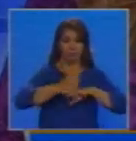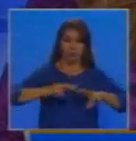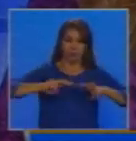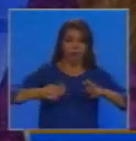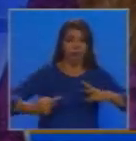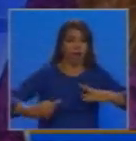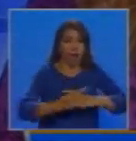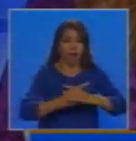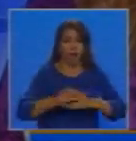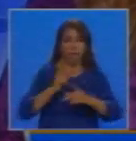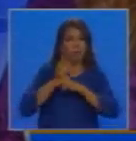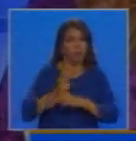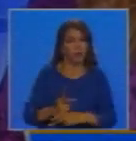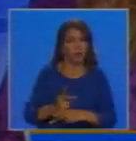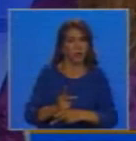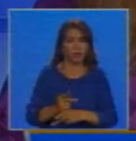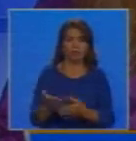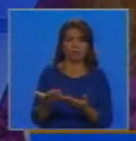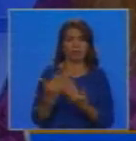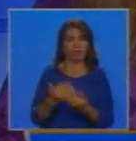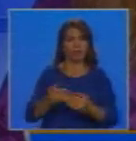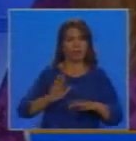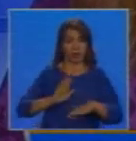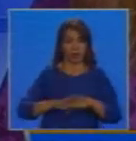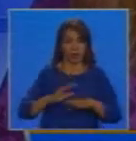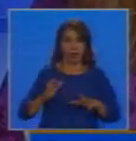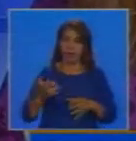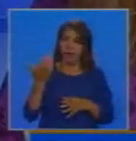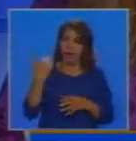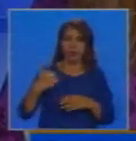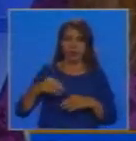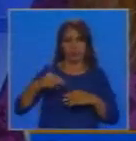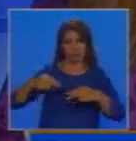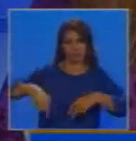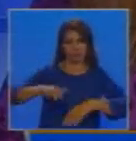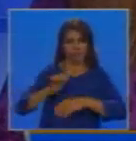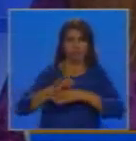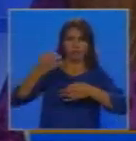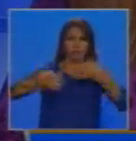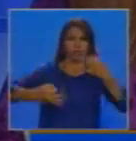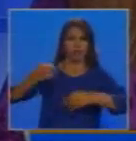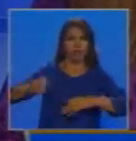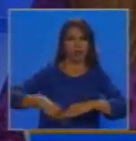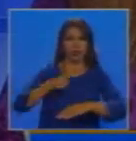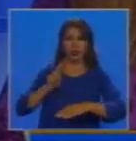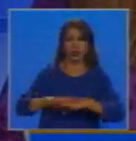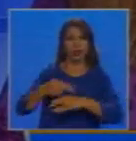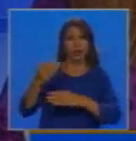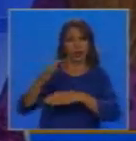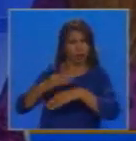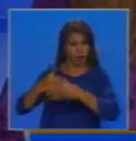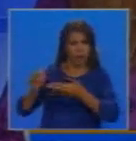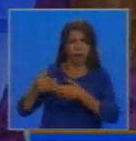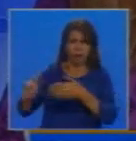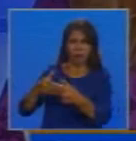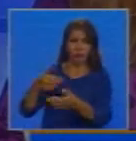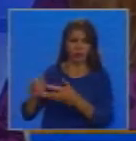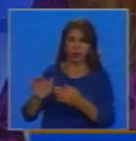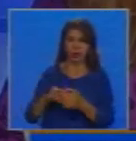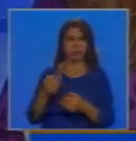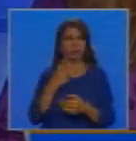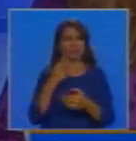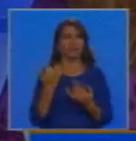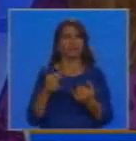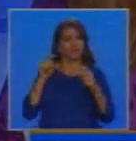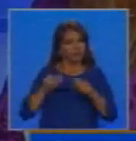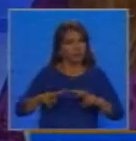se interpuso en contra de la sentencia de la Corte Nacional de Justicia que ratificó la inocencia de la exdirigente de la UNE en